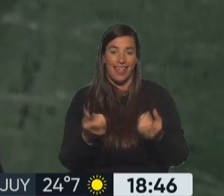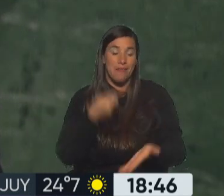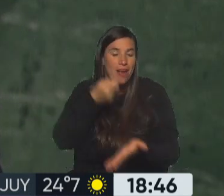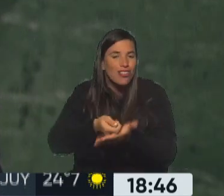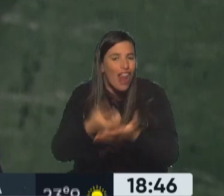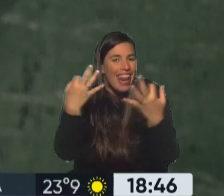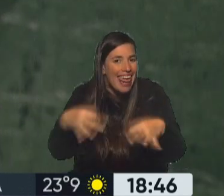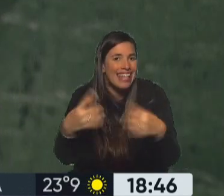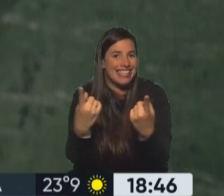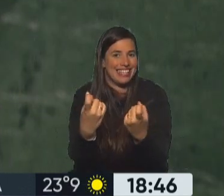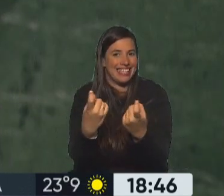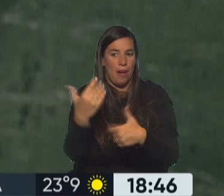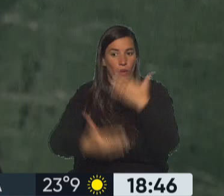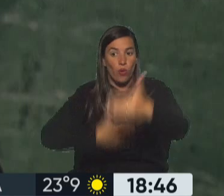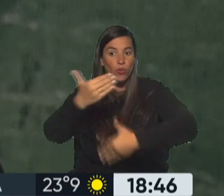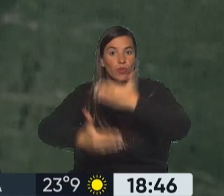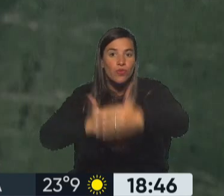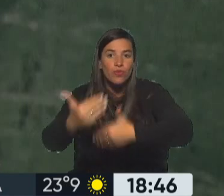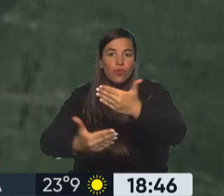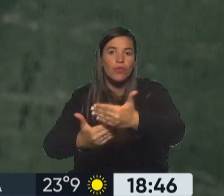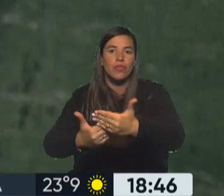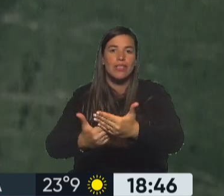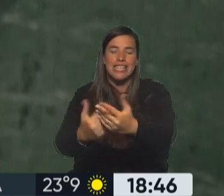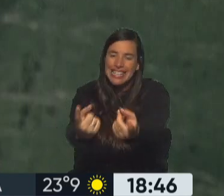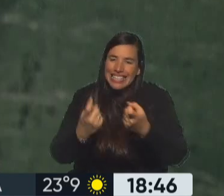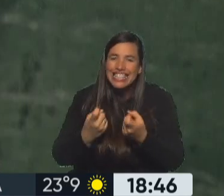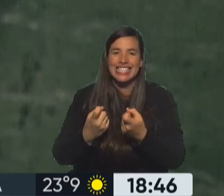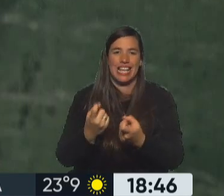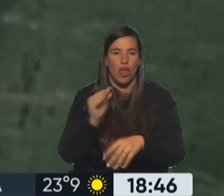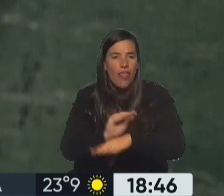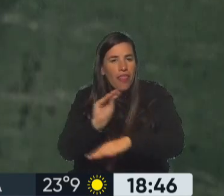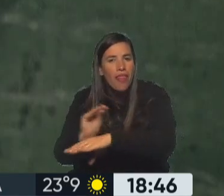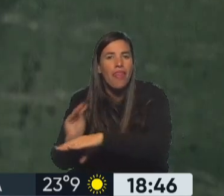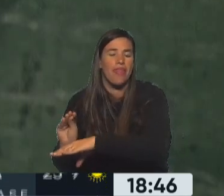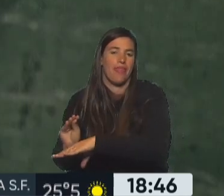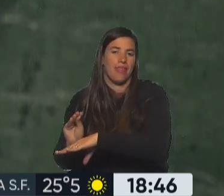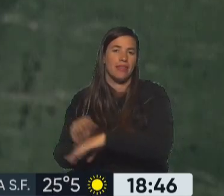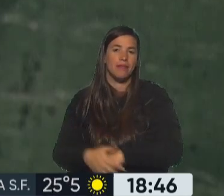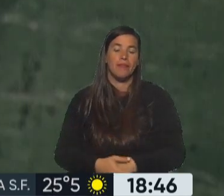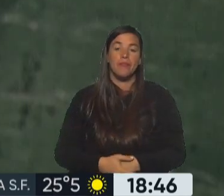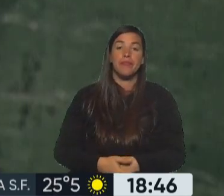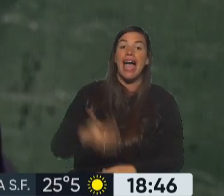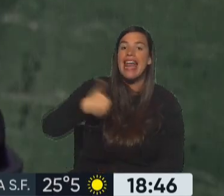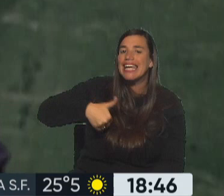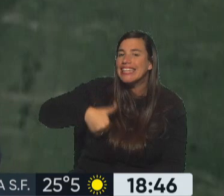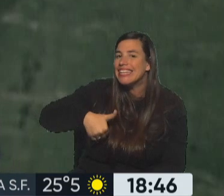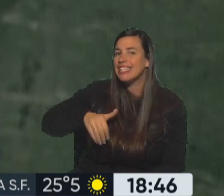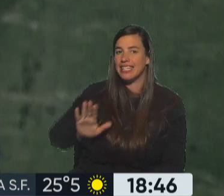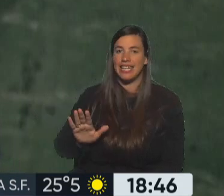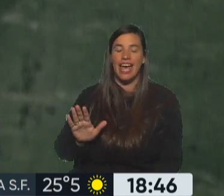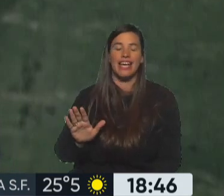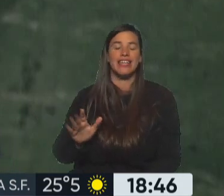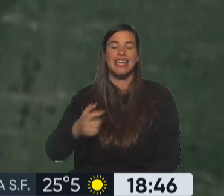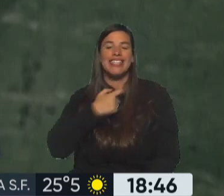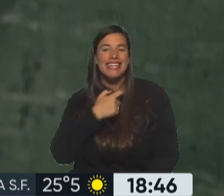satisfacer la creciente demanda mundial de alimentos. La Argentina considera el multilateralismo